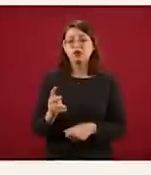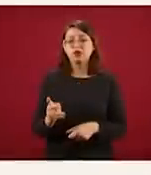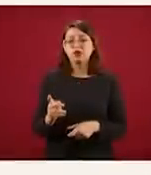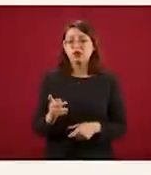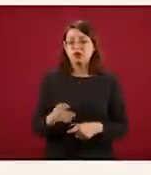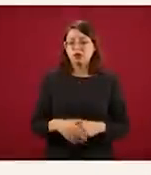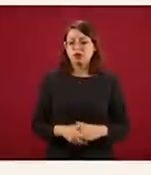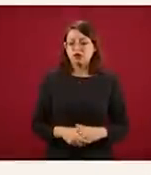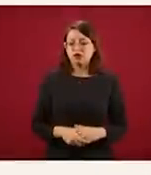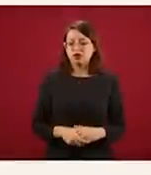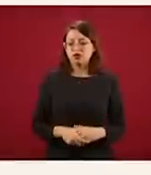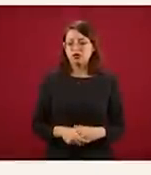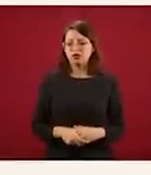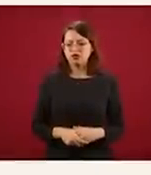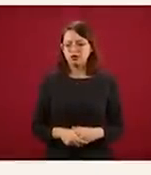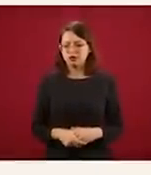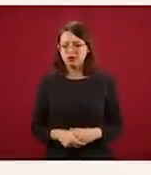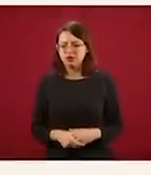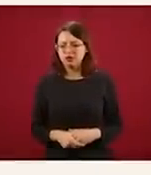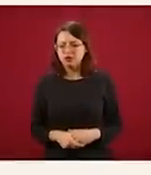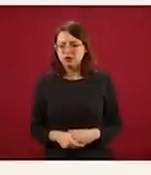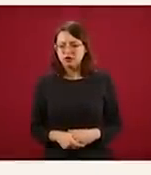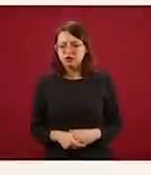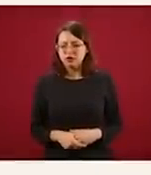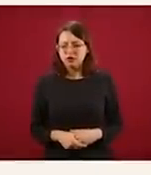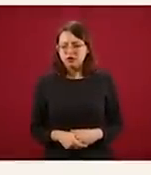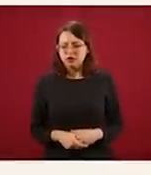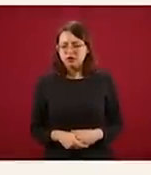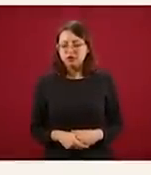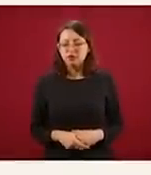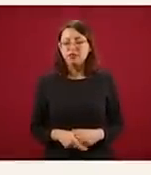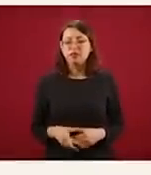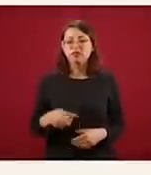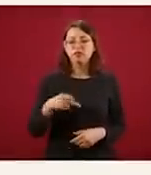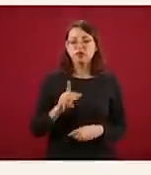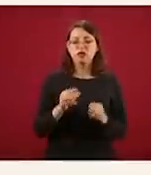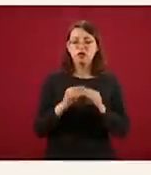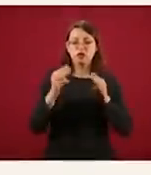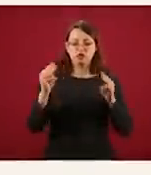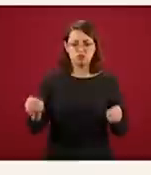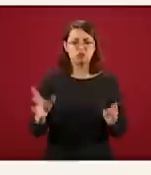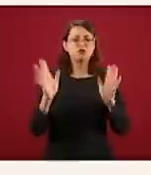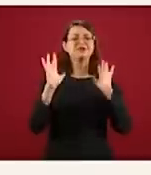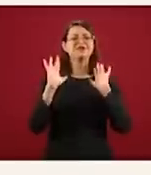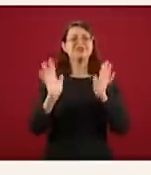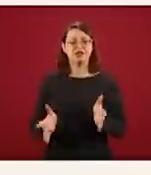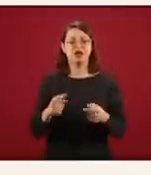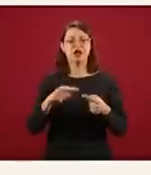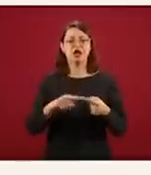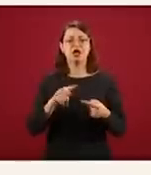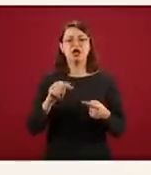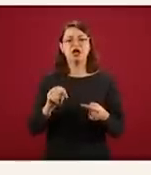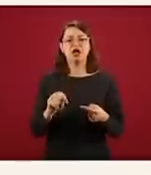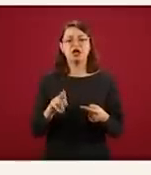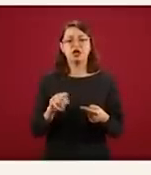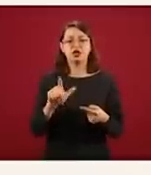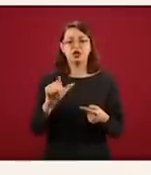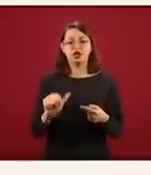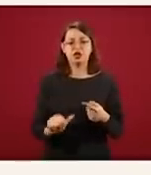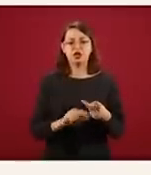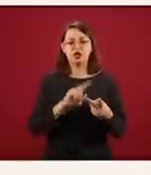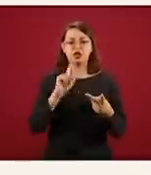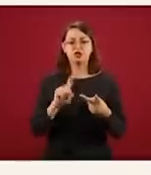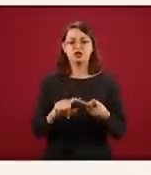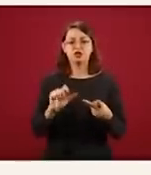columna, son los kilómetros instalados, 10 en Tuxpan, Tula, en Tuxpan,